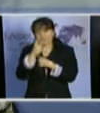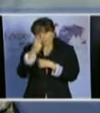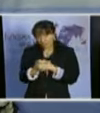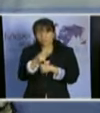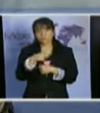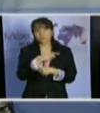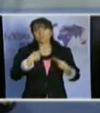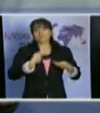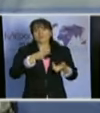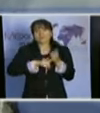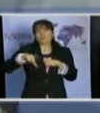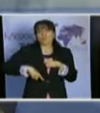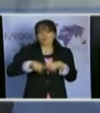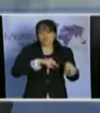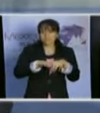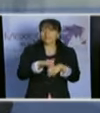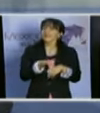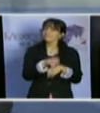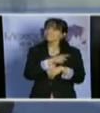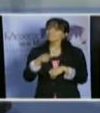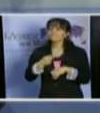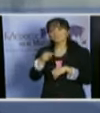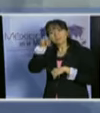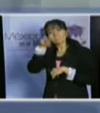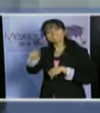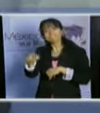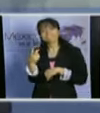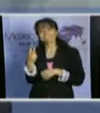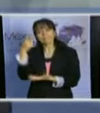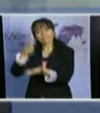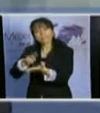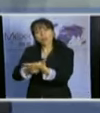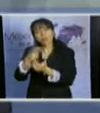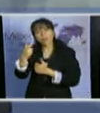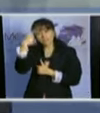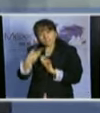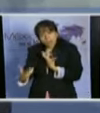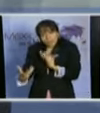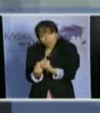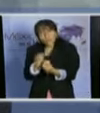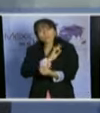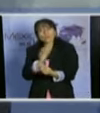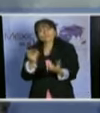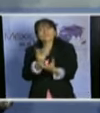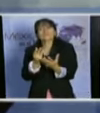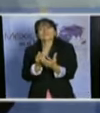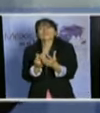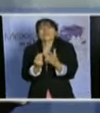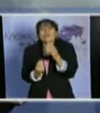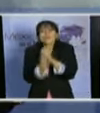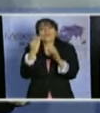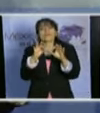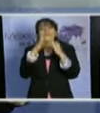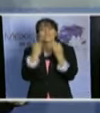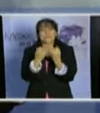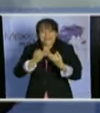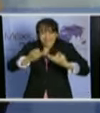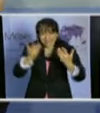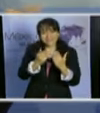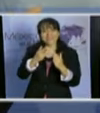nueva que puede ayudar muchísimo en los procesos de construcción de la nueva Agenda Post-15. Ese es el modelo con el que trabajamos